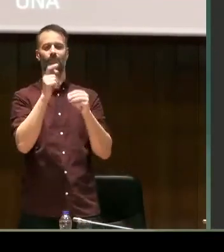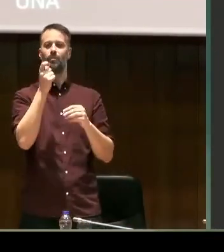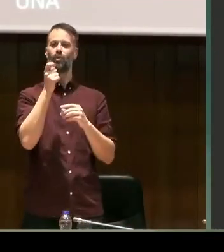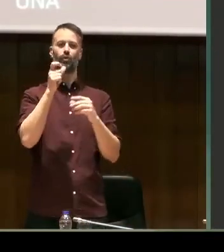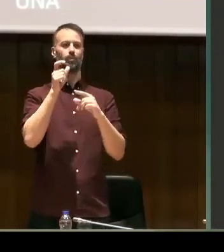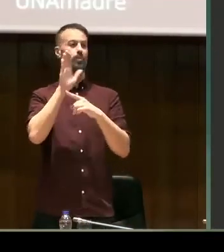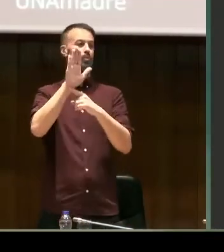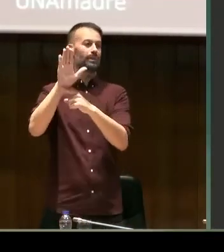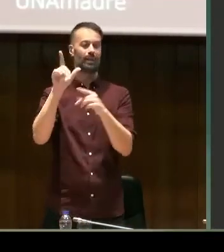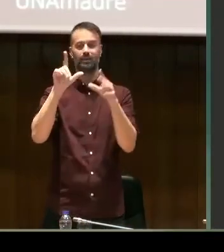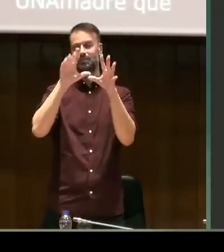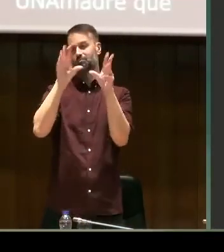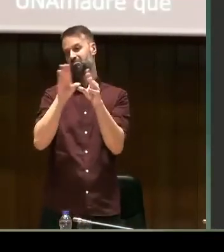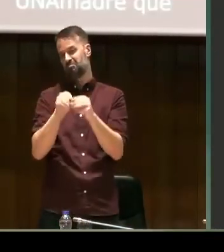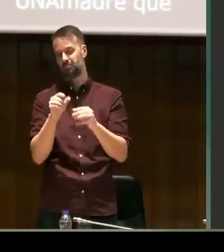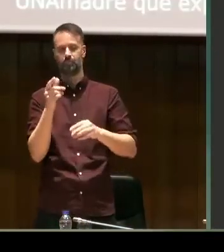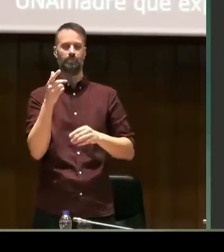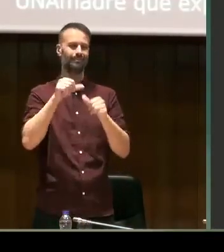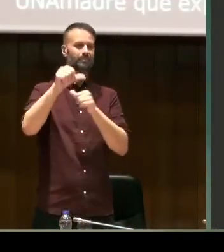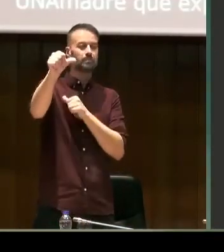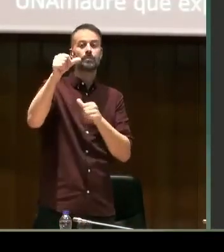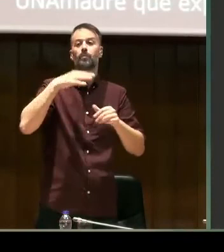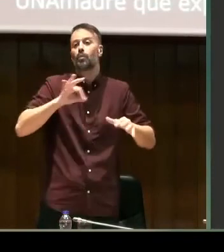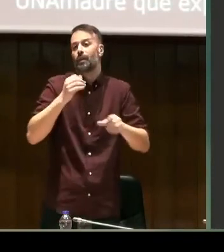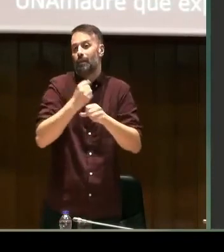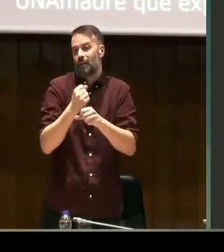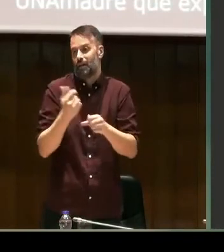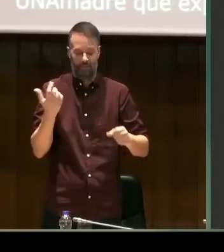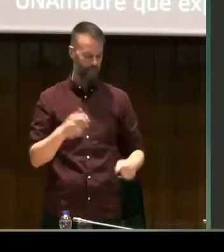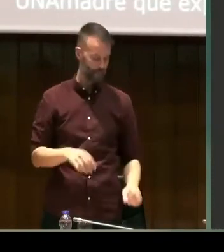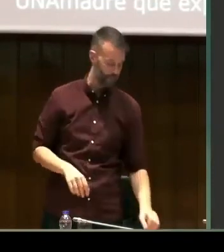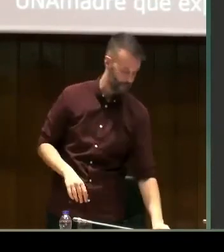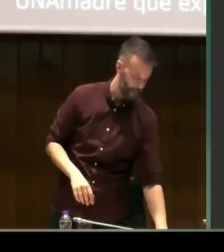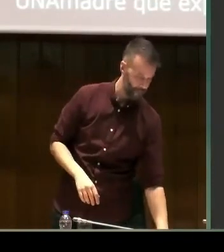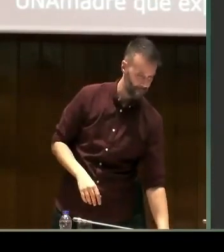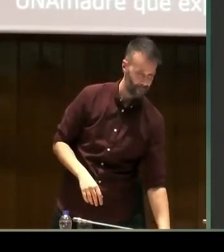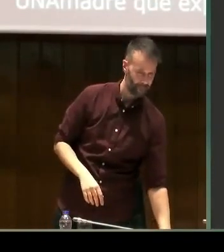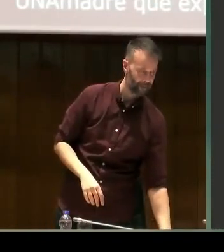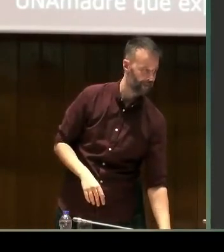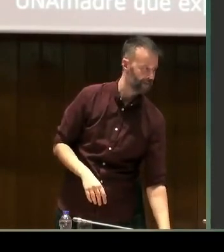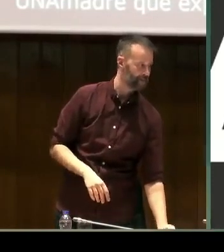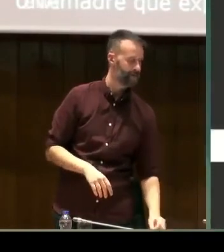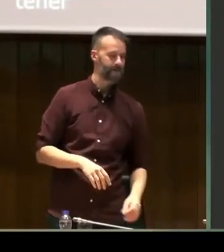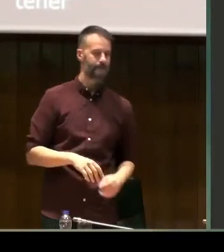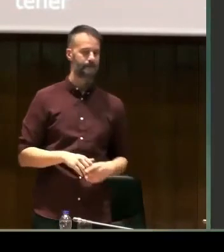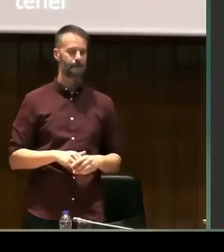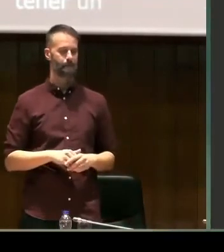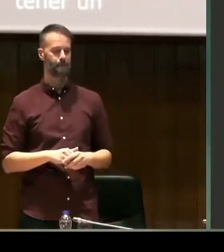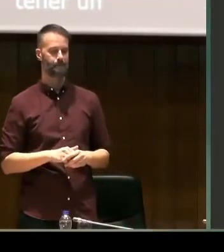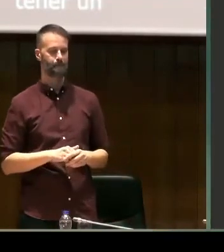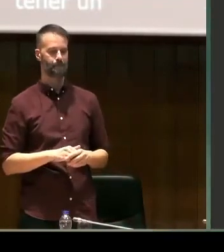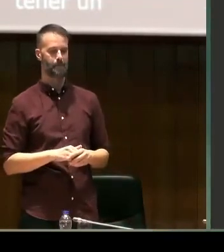podemos ver en la página web. Y tengo una serie de propuestas que se pueden trabajar de cara al